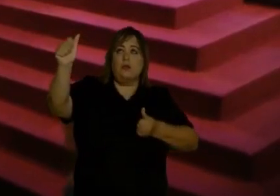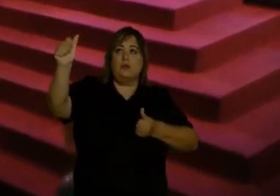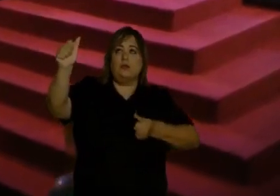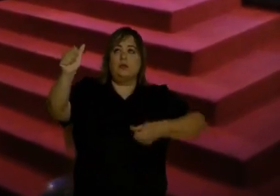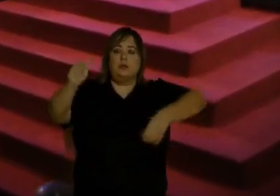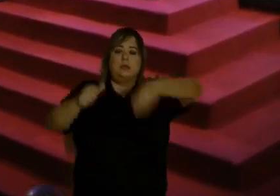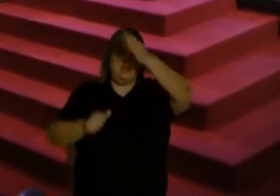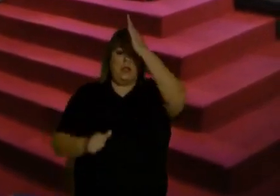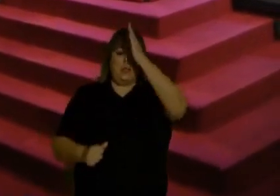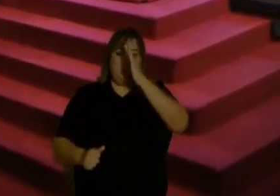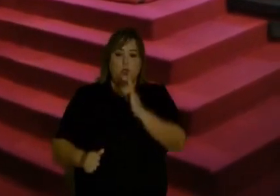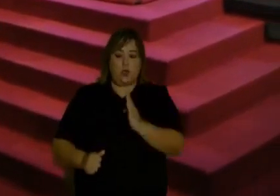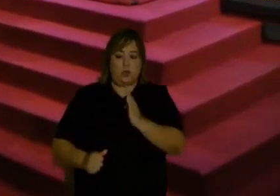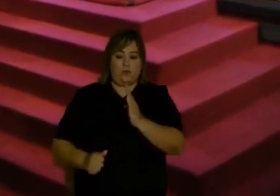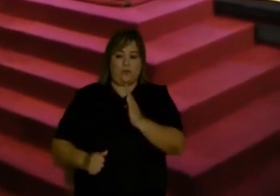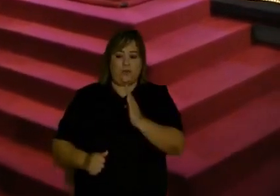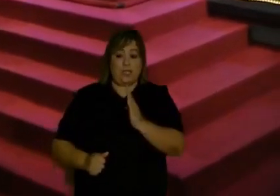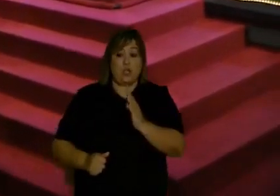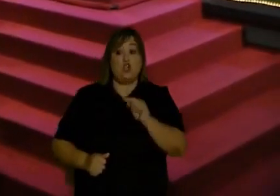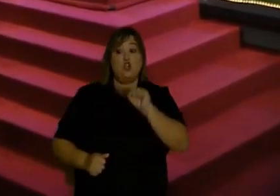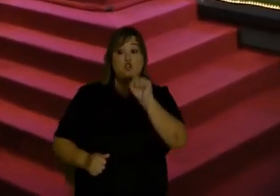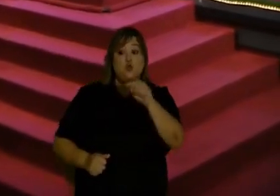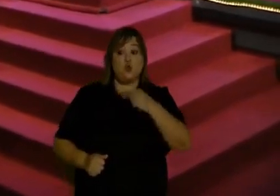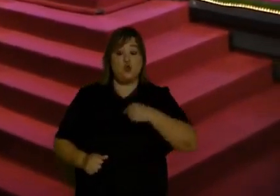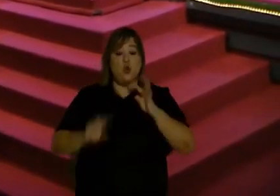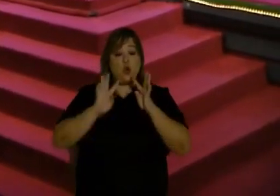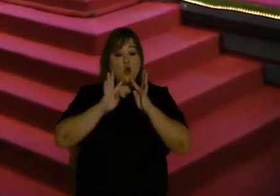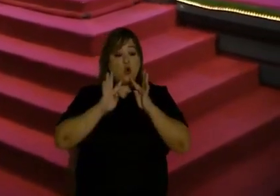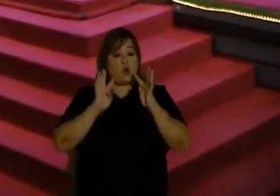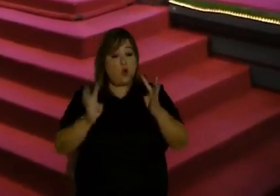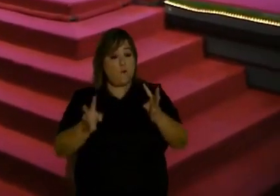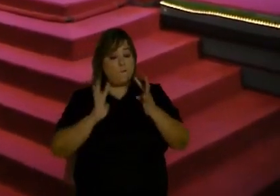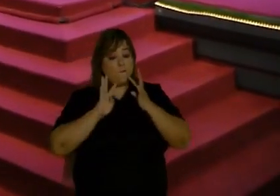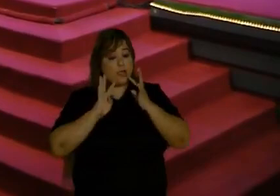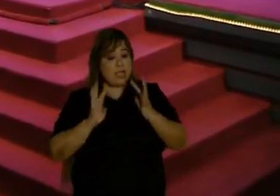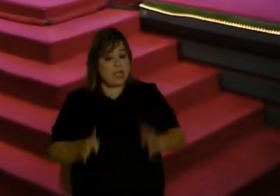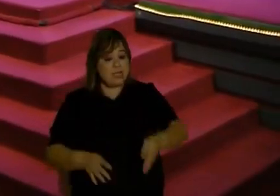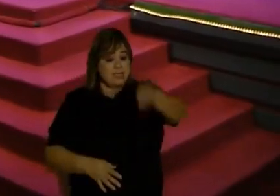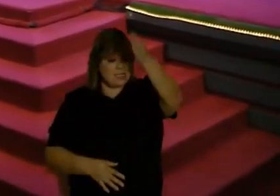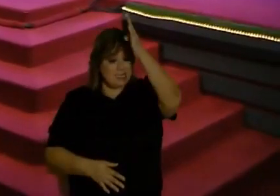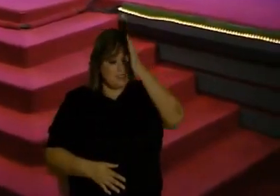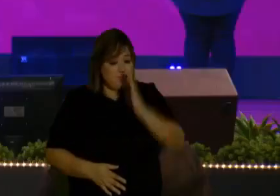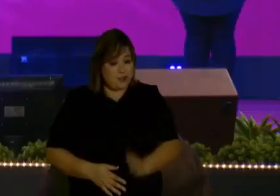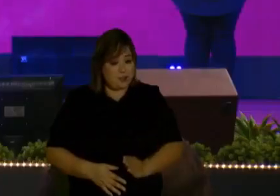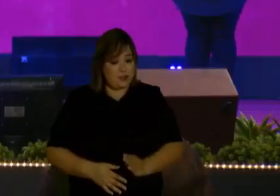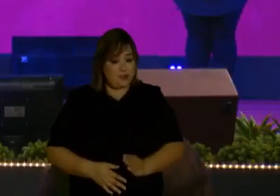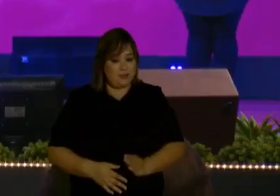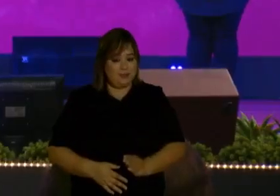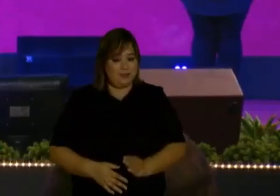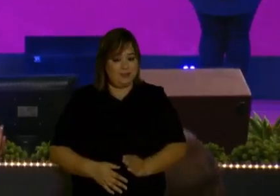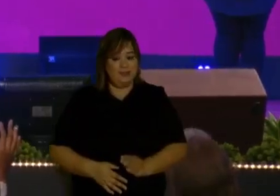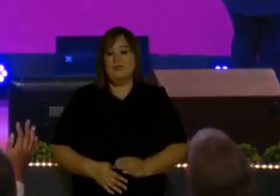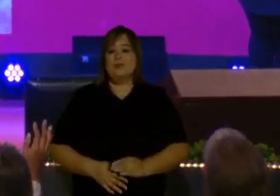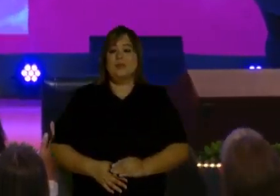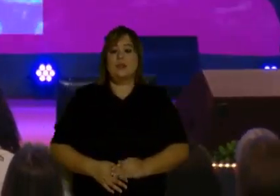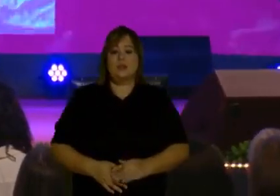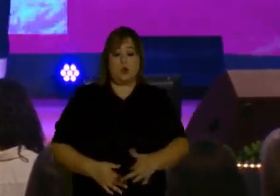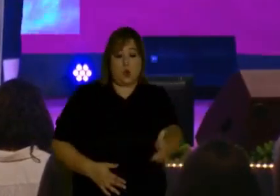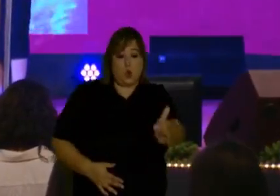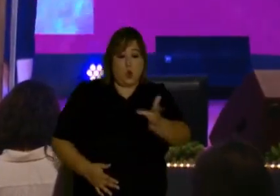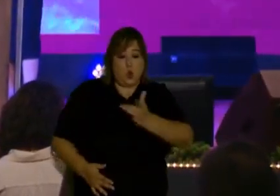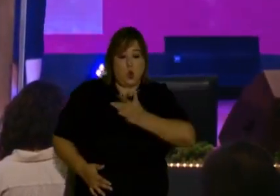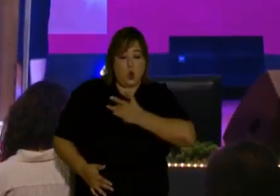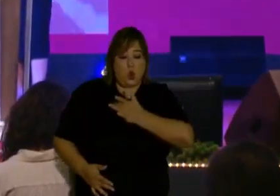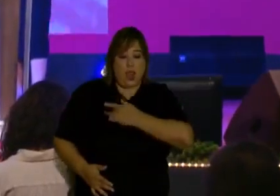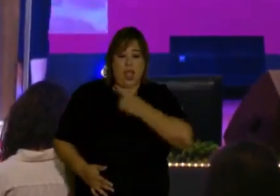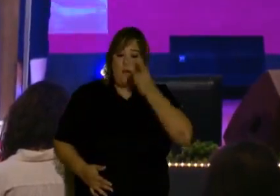Y el que le confiese delante de los hombres, él le confesará delante de su Padre y sus ángeles. Dice que con el corazón se cree